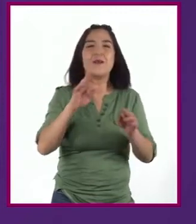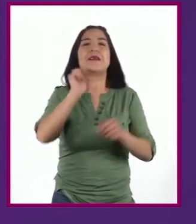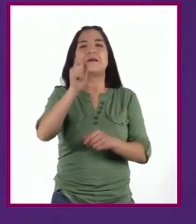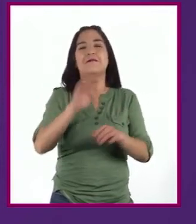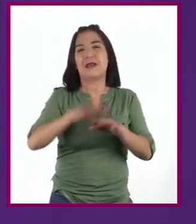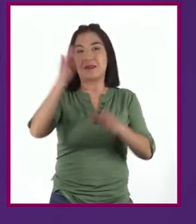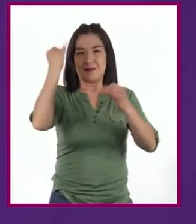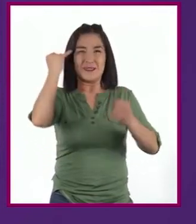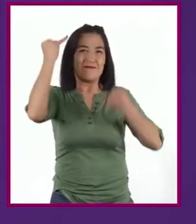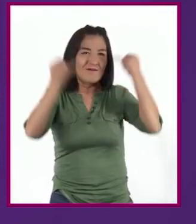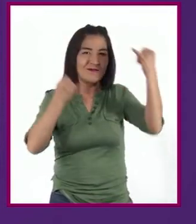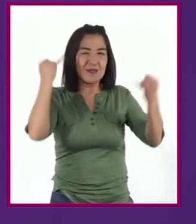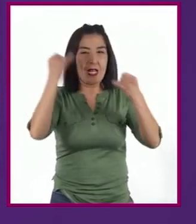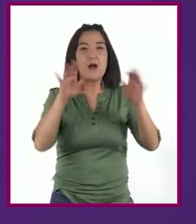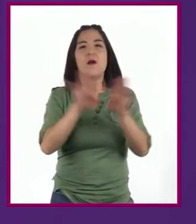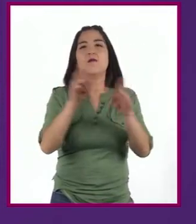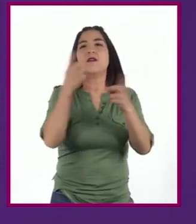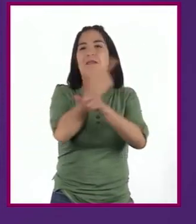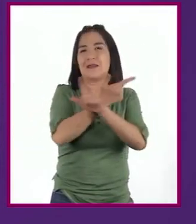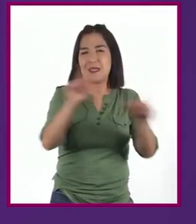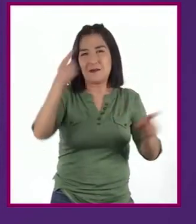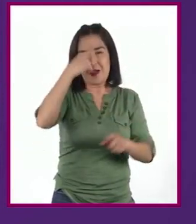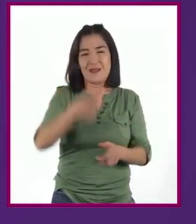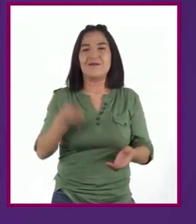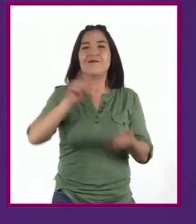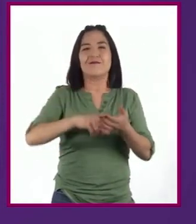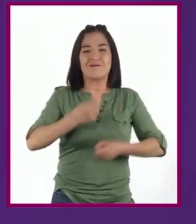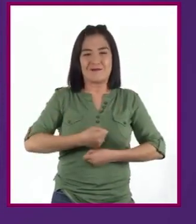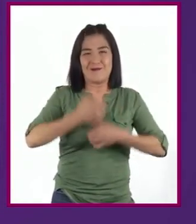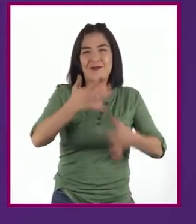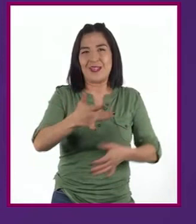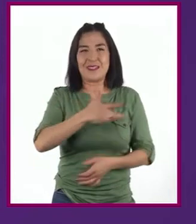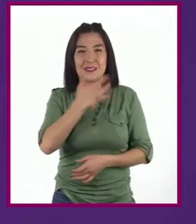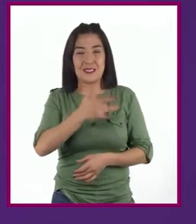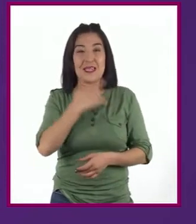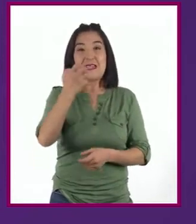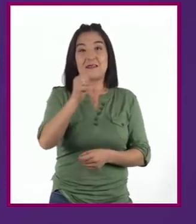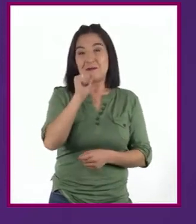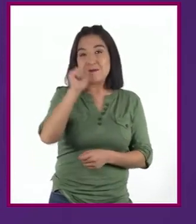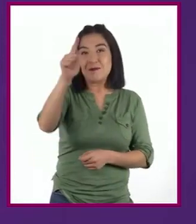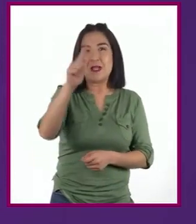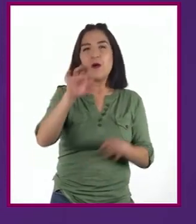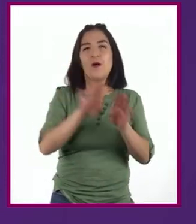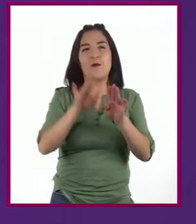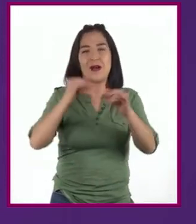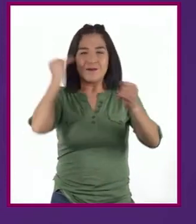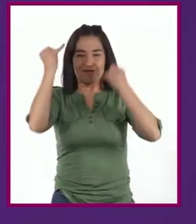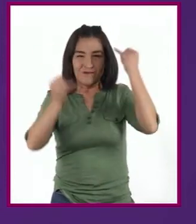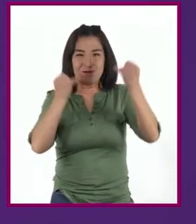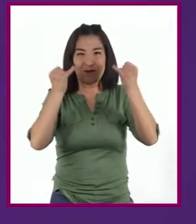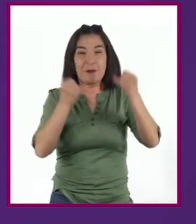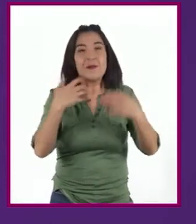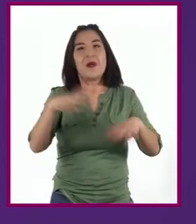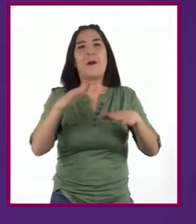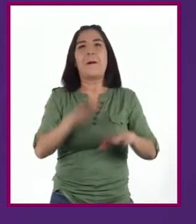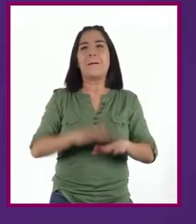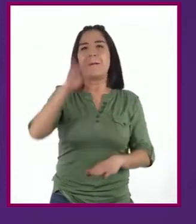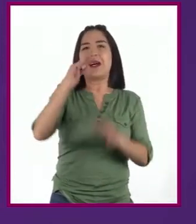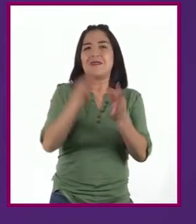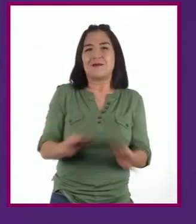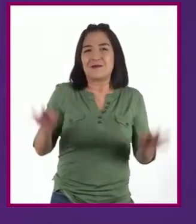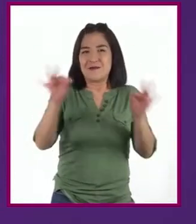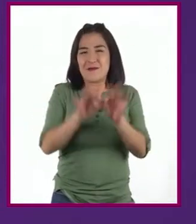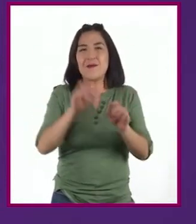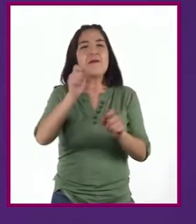ideales, dando así libertad a los sentimientos, por lo que el espíritu creativo resultó ser más importante que